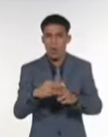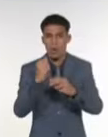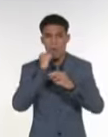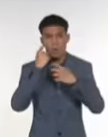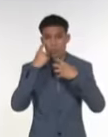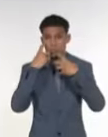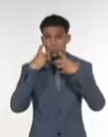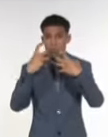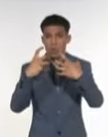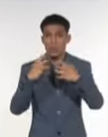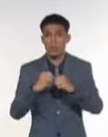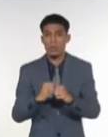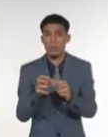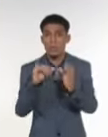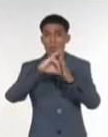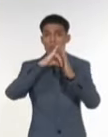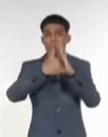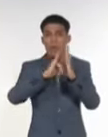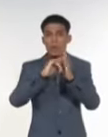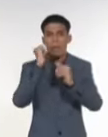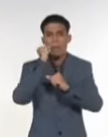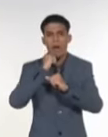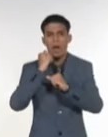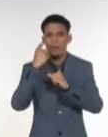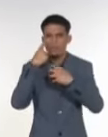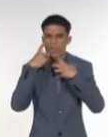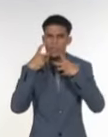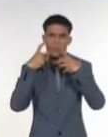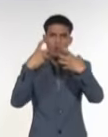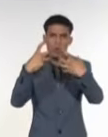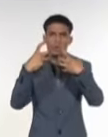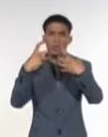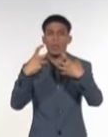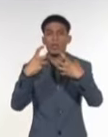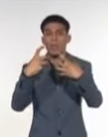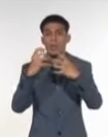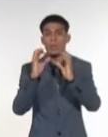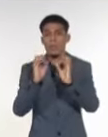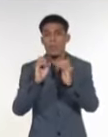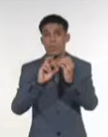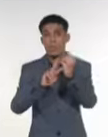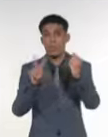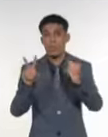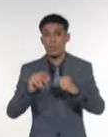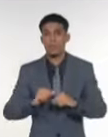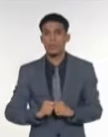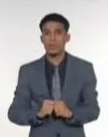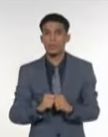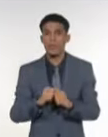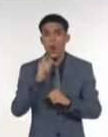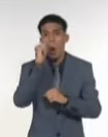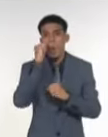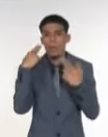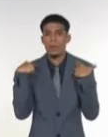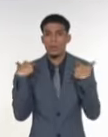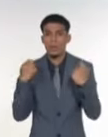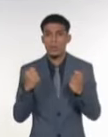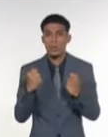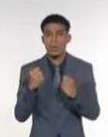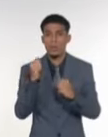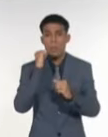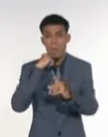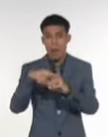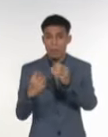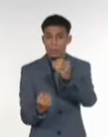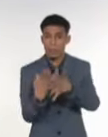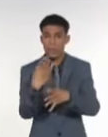posicionado como uno de los proyectos más reconocidos y consolidados del territorio. Su fundador y director, José Ángel Meneses, cuenta en